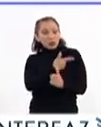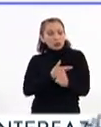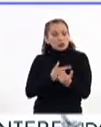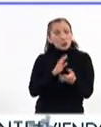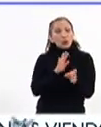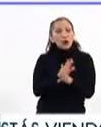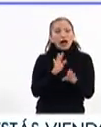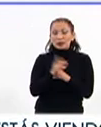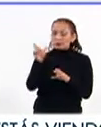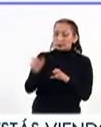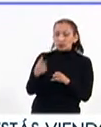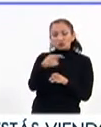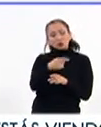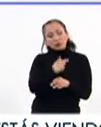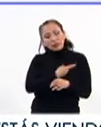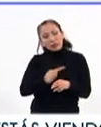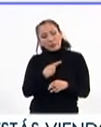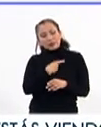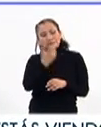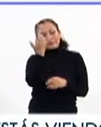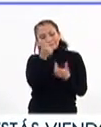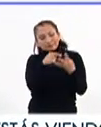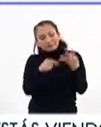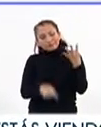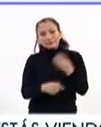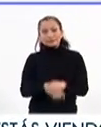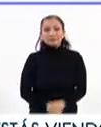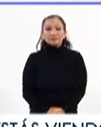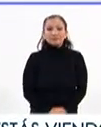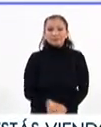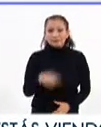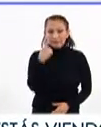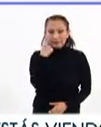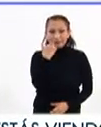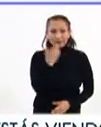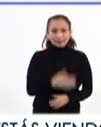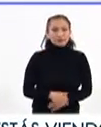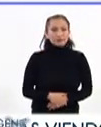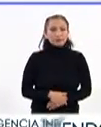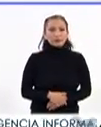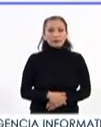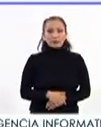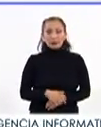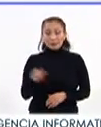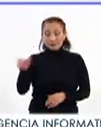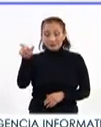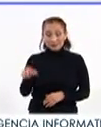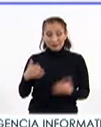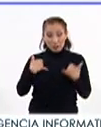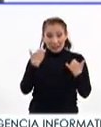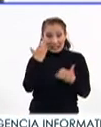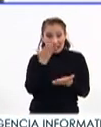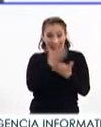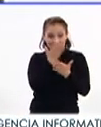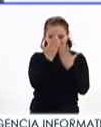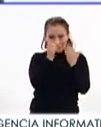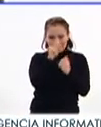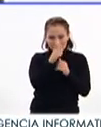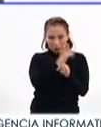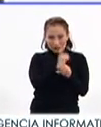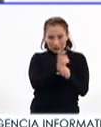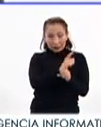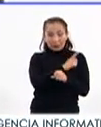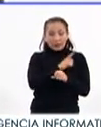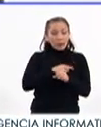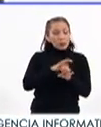gustos, qué habilidades debe de tener? Claro, por supuesto. El aspirante a ingresar a esta licenciatura